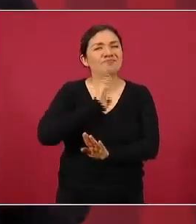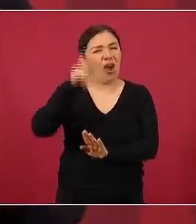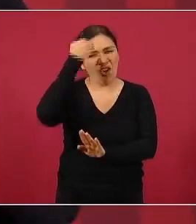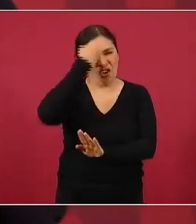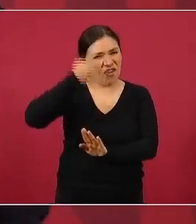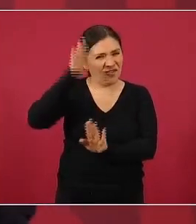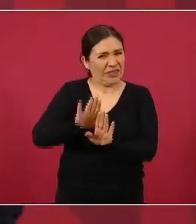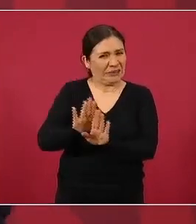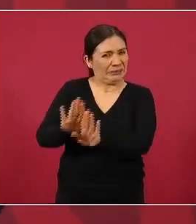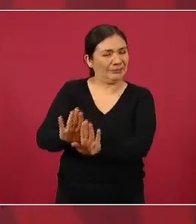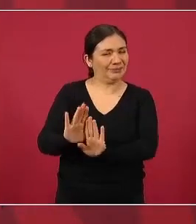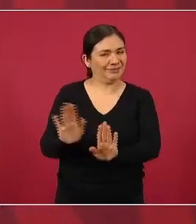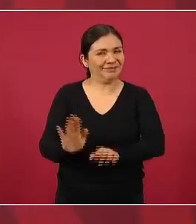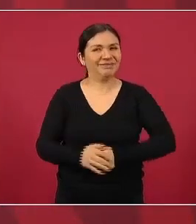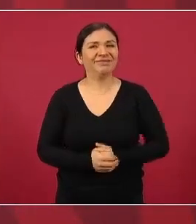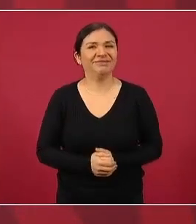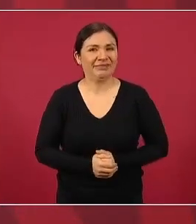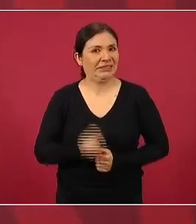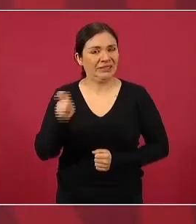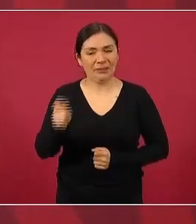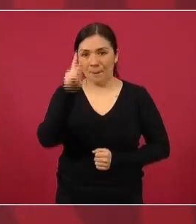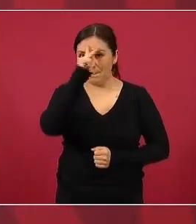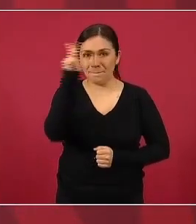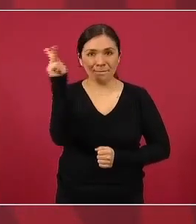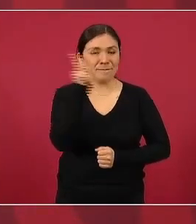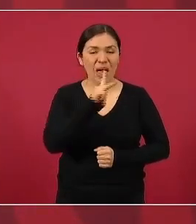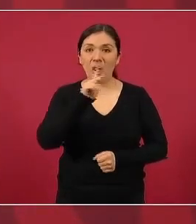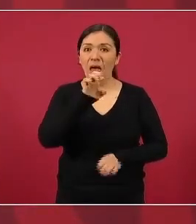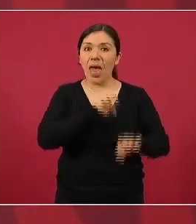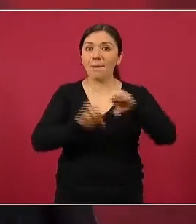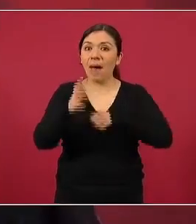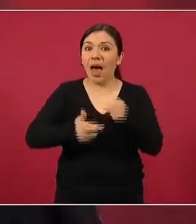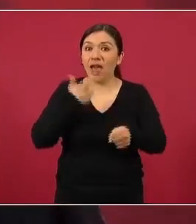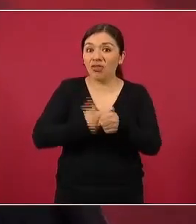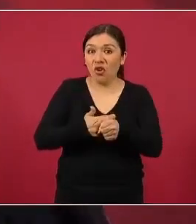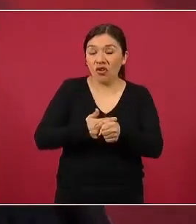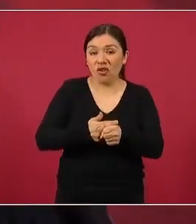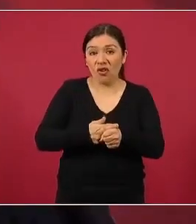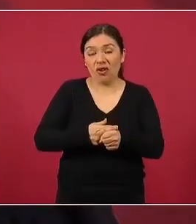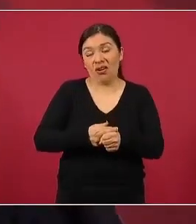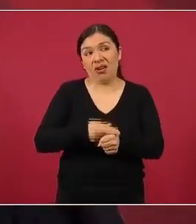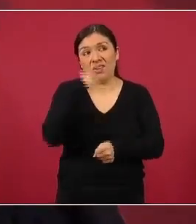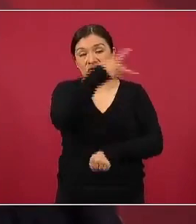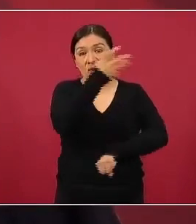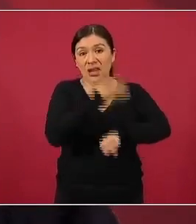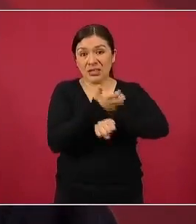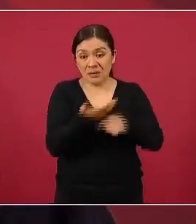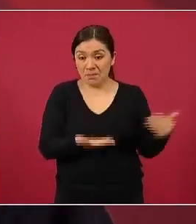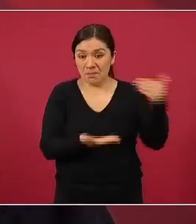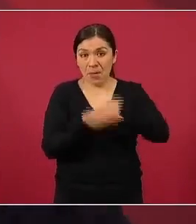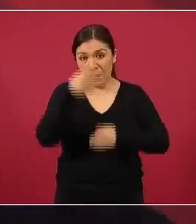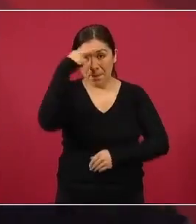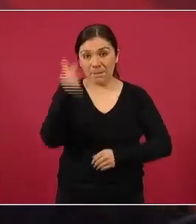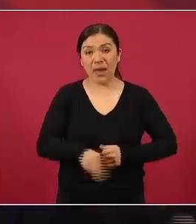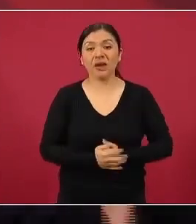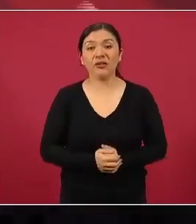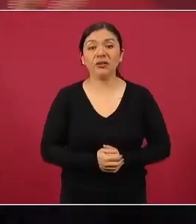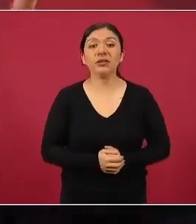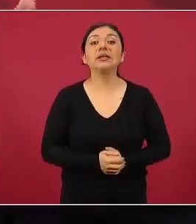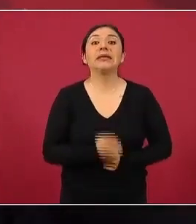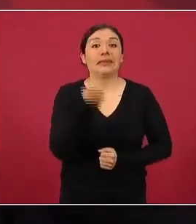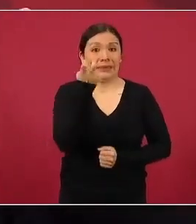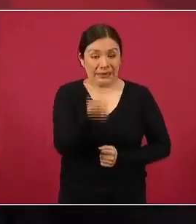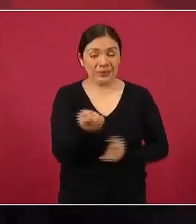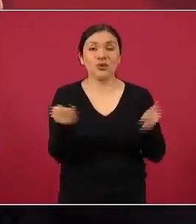olvidar, el peor embajador que ha habido de Estados Unidos en México. ¿Cree que